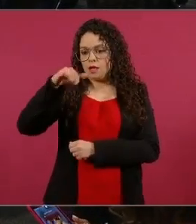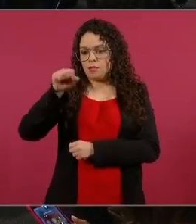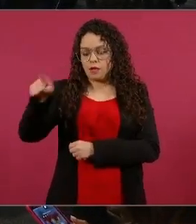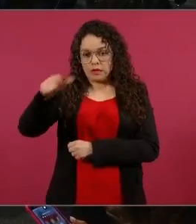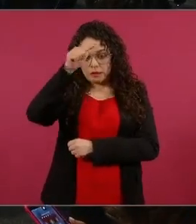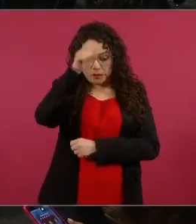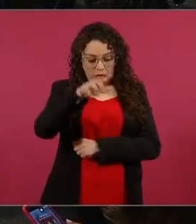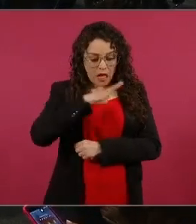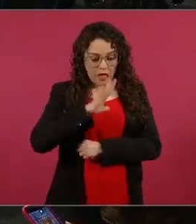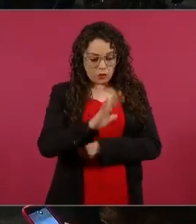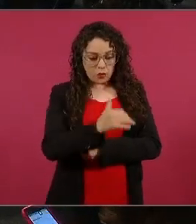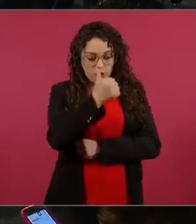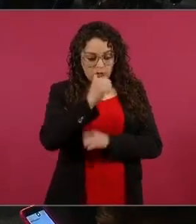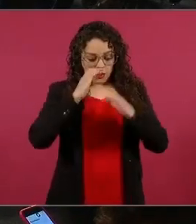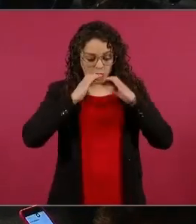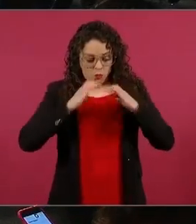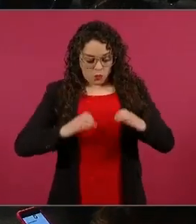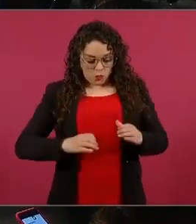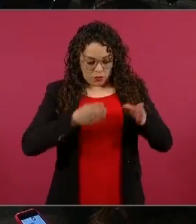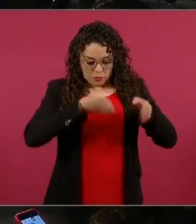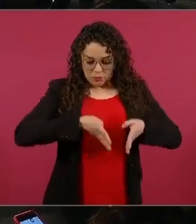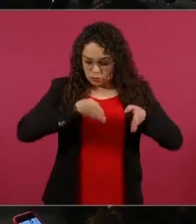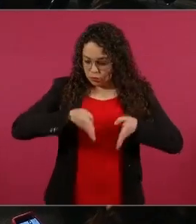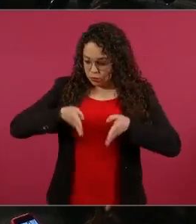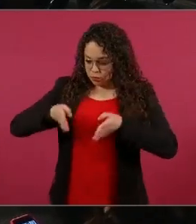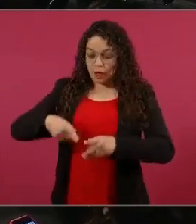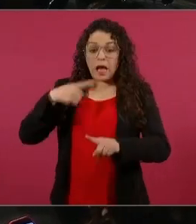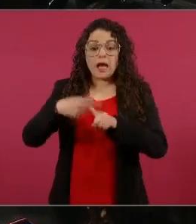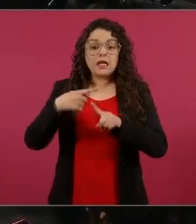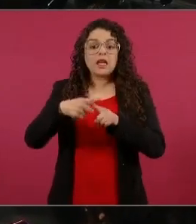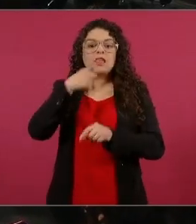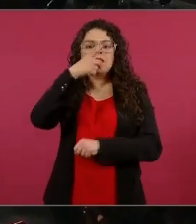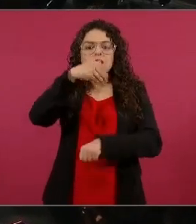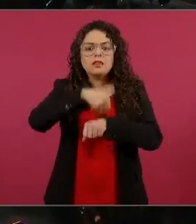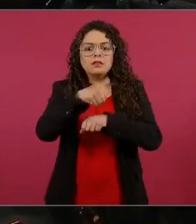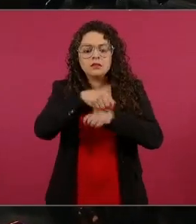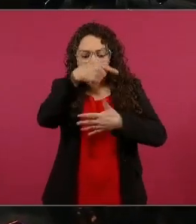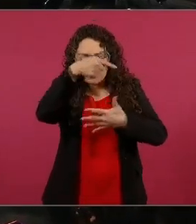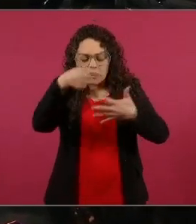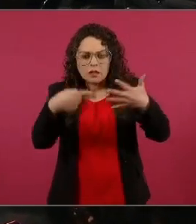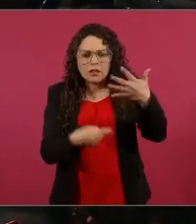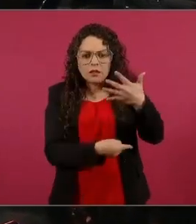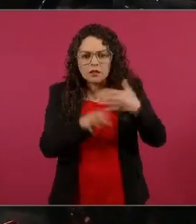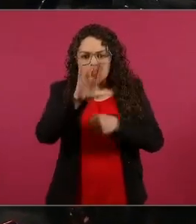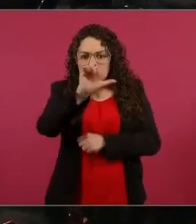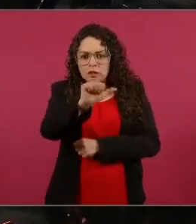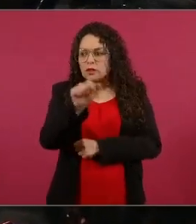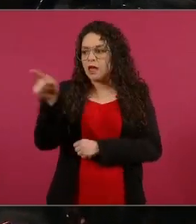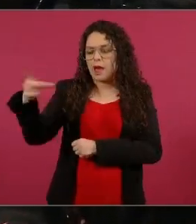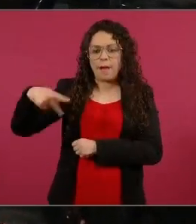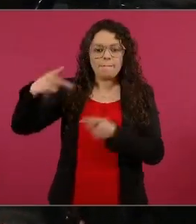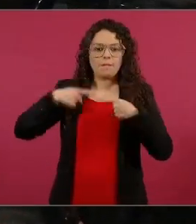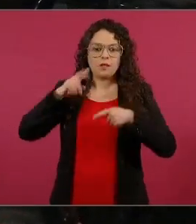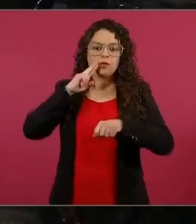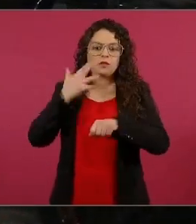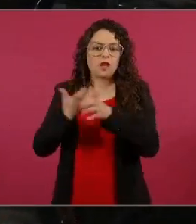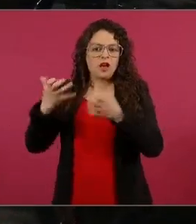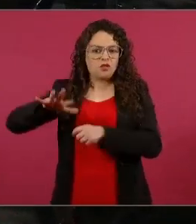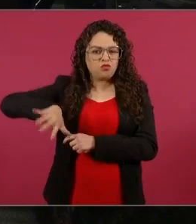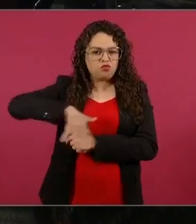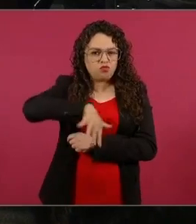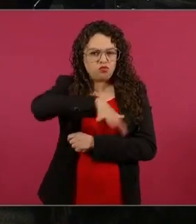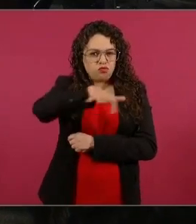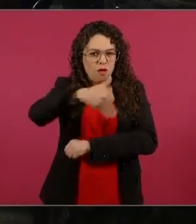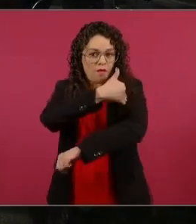cuerpos bueno esta cifra la dan las madres buscadoras bueno los buscadores porque el el estado no ha querido